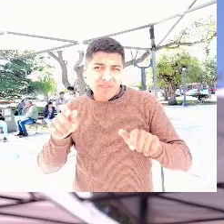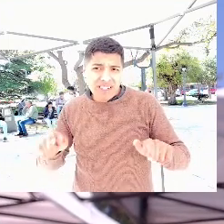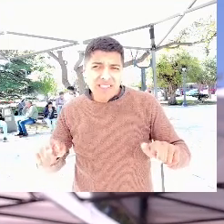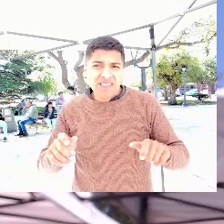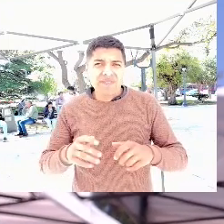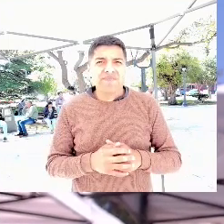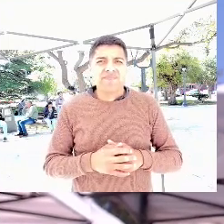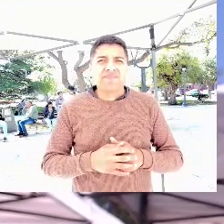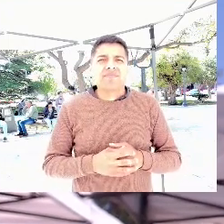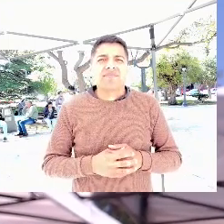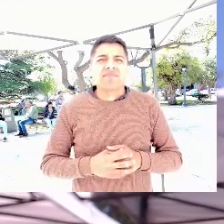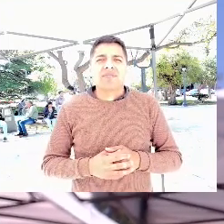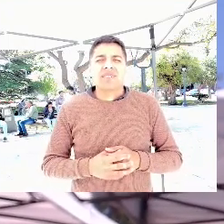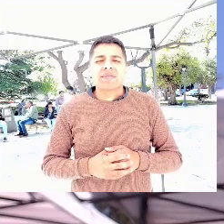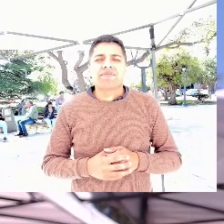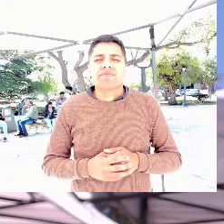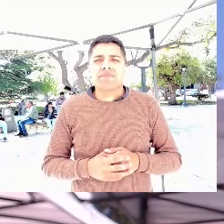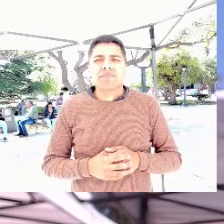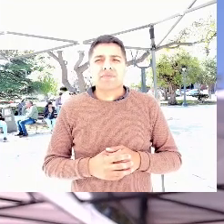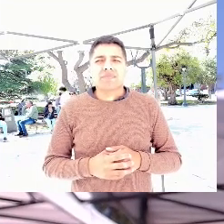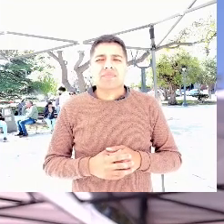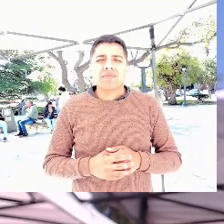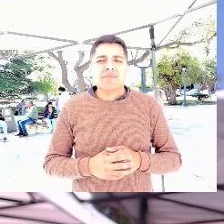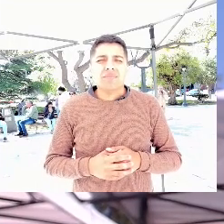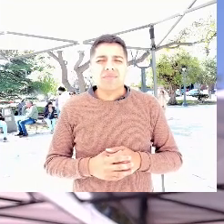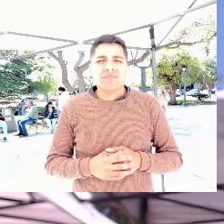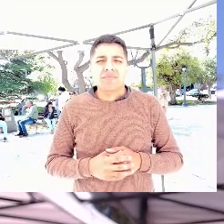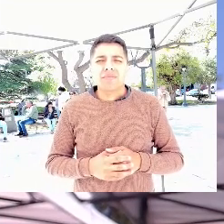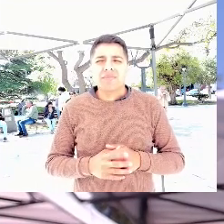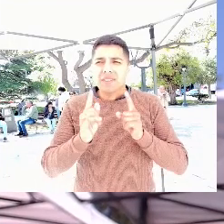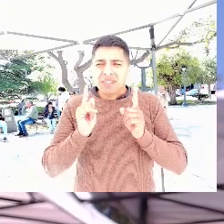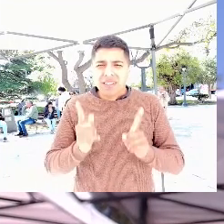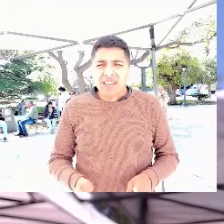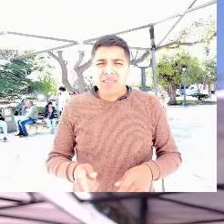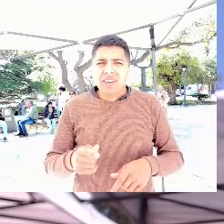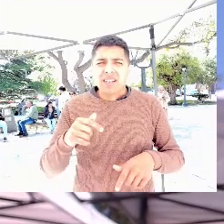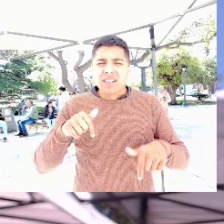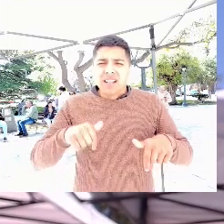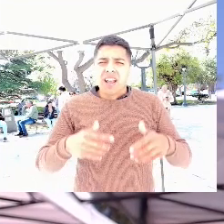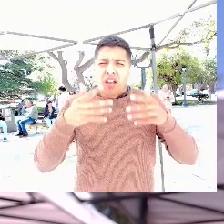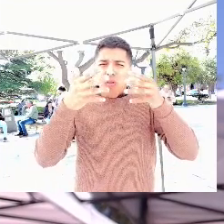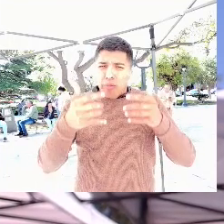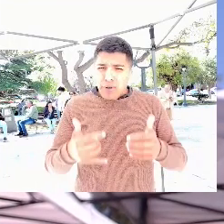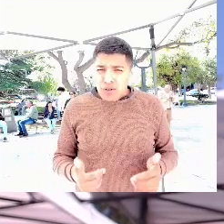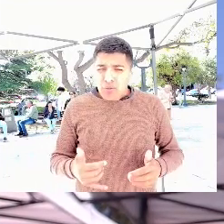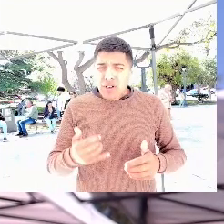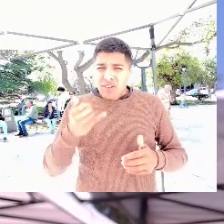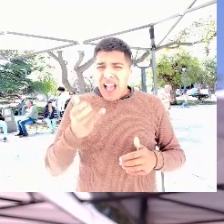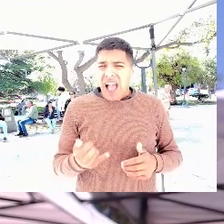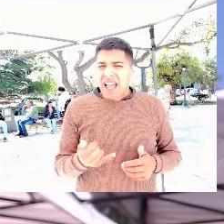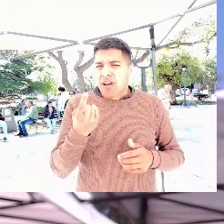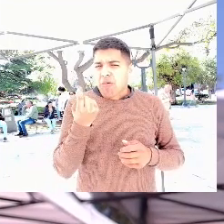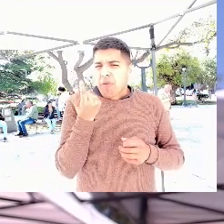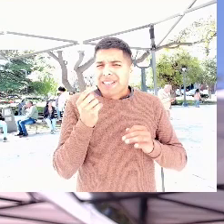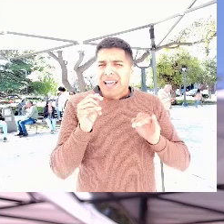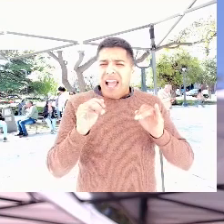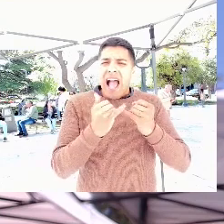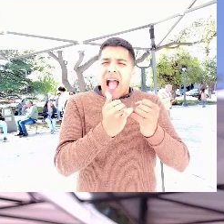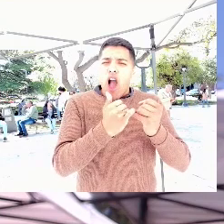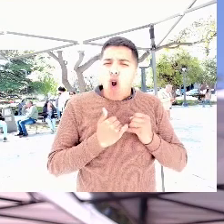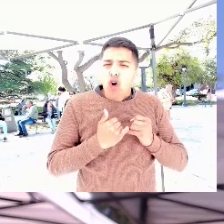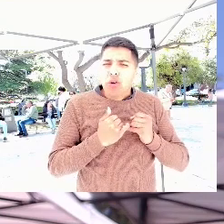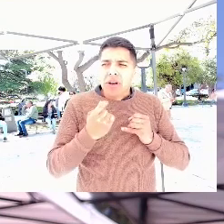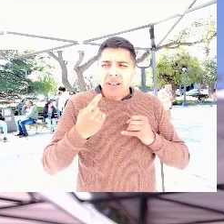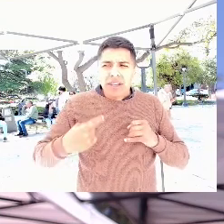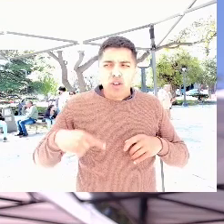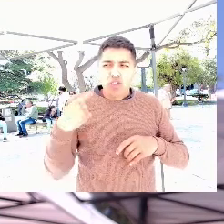recursos que se van obteniendo a través de ellos. Que además el presupuesto ha demostrado tener un nivel de ahorro que nos permite poder hacer